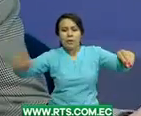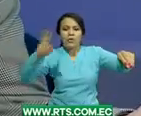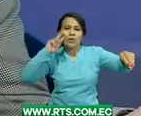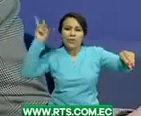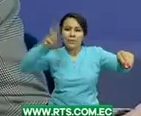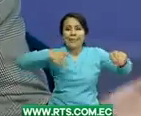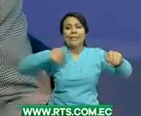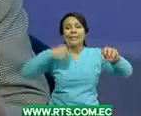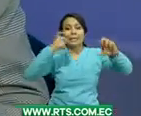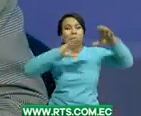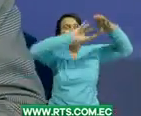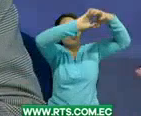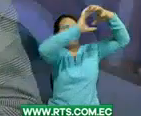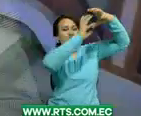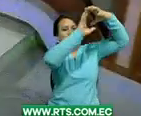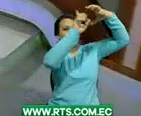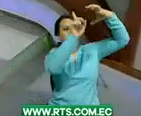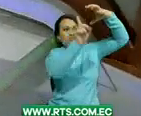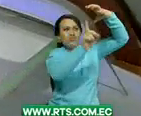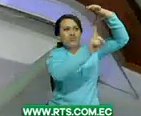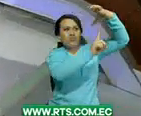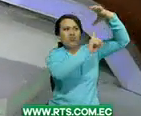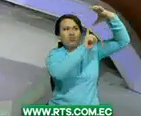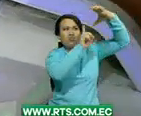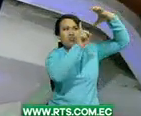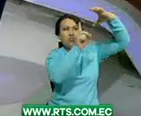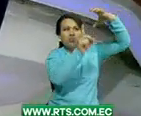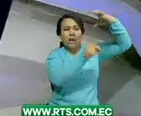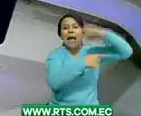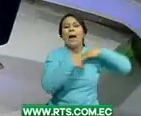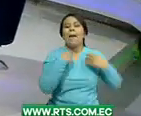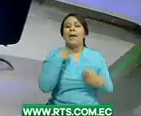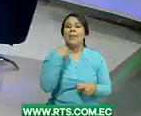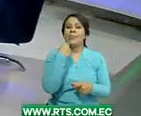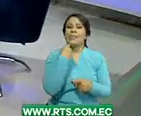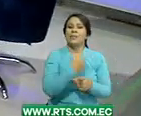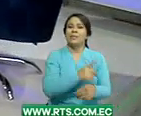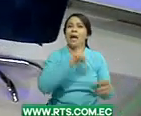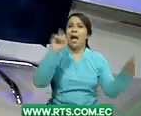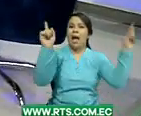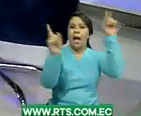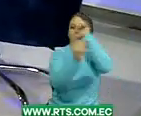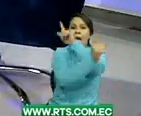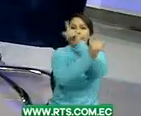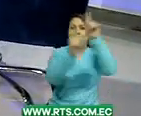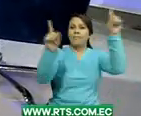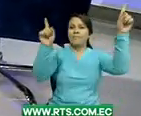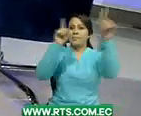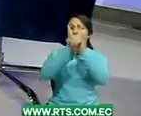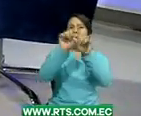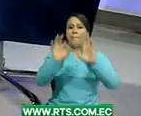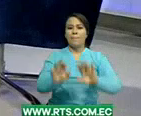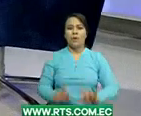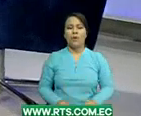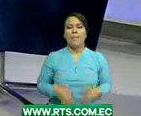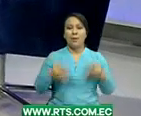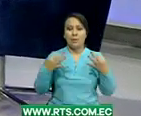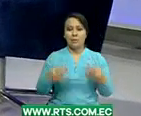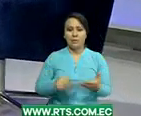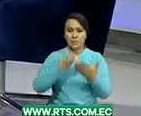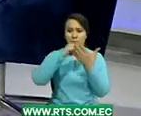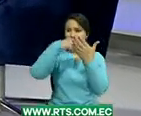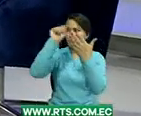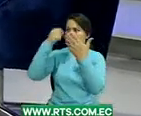el objetivo actual. ¿Cuán importante es, hablando de la reubicación de las cámaras, que estas estén reprogramadas y funcionando, por